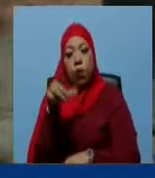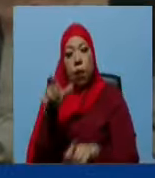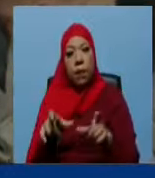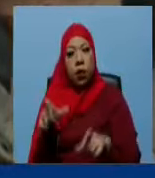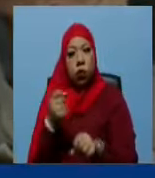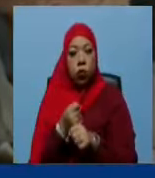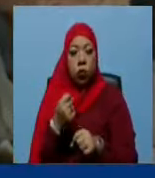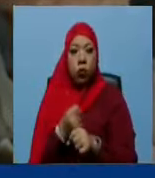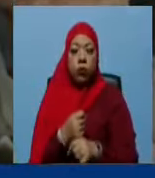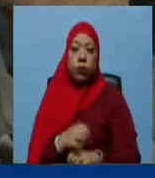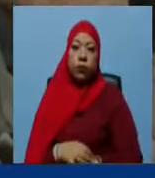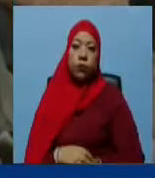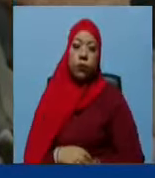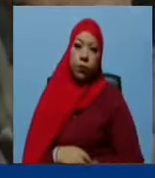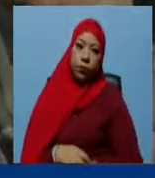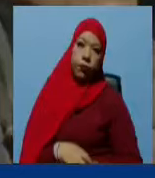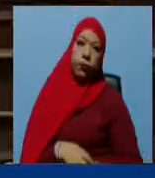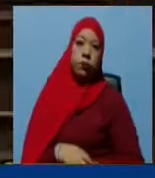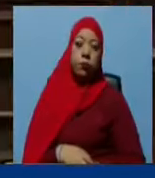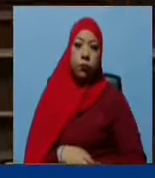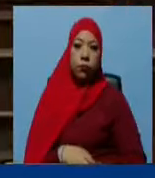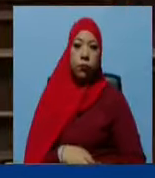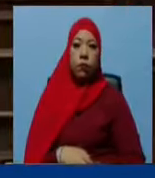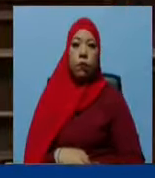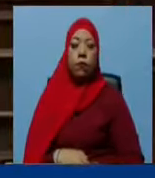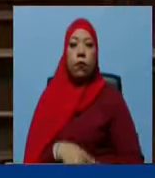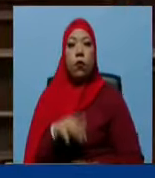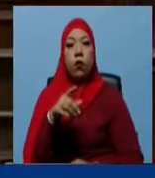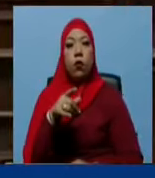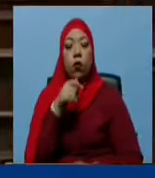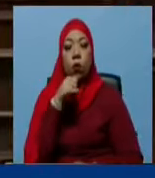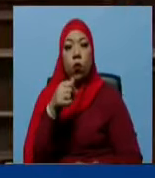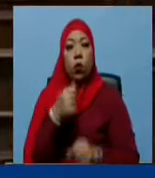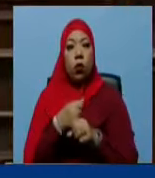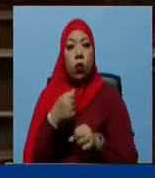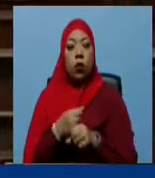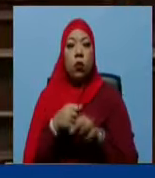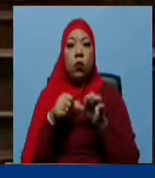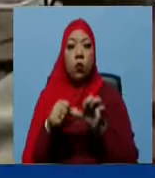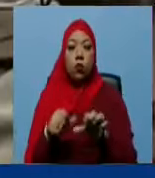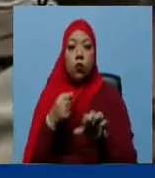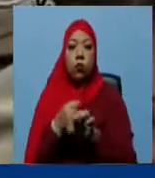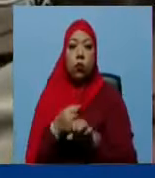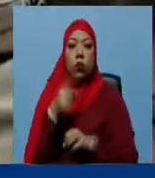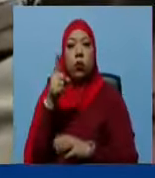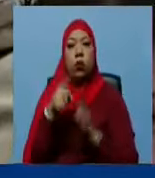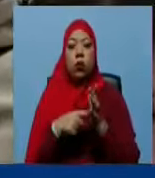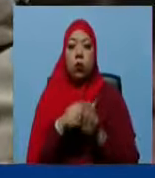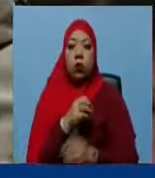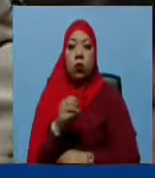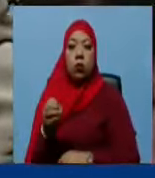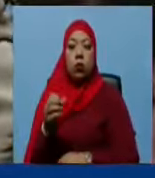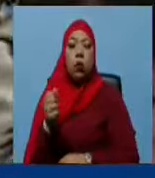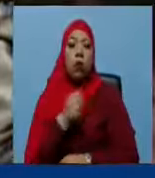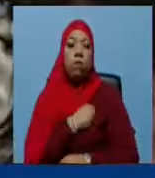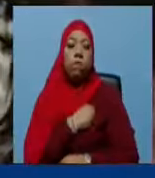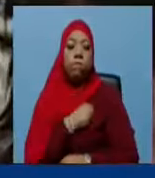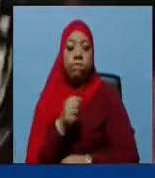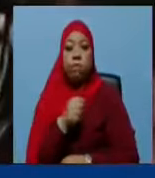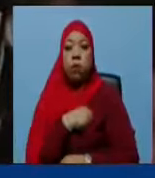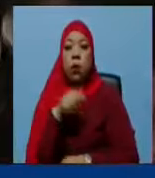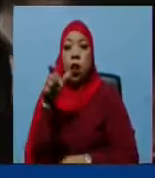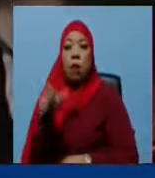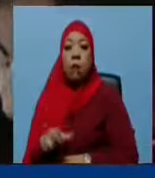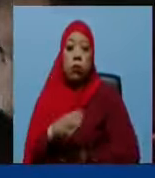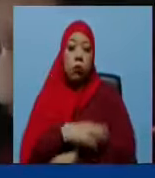samaritano que en un monje que se dé 1000 golpes por mi culpa. Eso es lo que